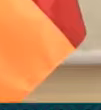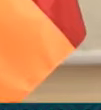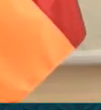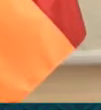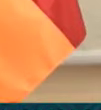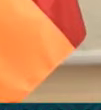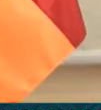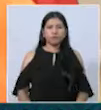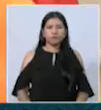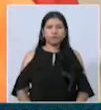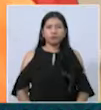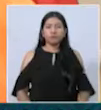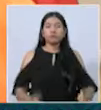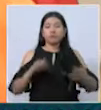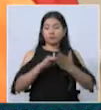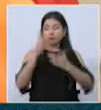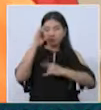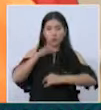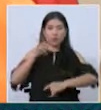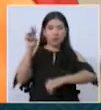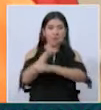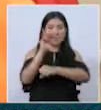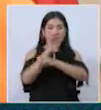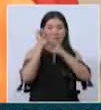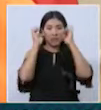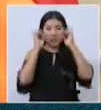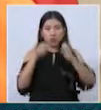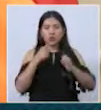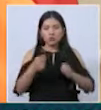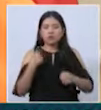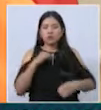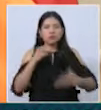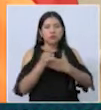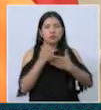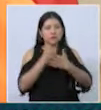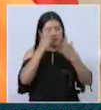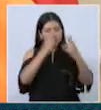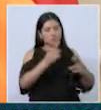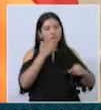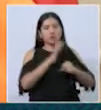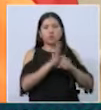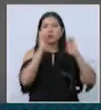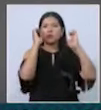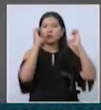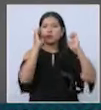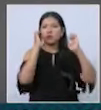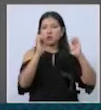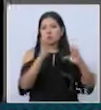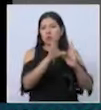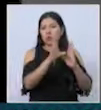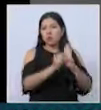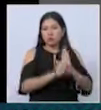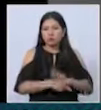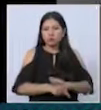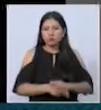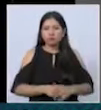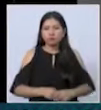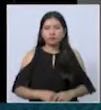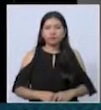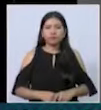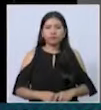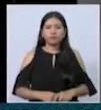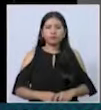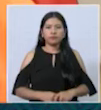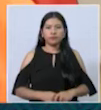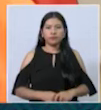el ministro de Educación reafirmó su compromiso con la Constitución, pidiendo en contraparte que el sector evista renuncie a la búsqueda